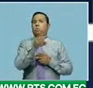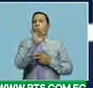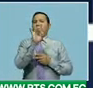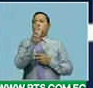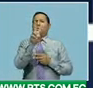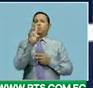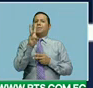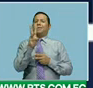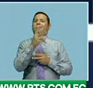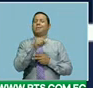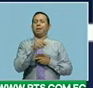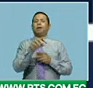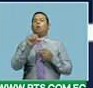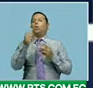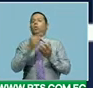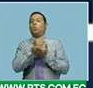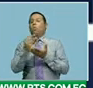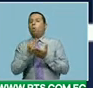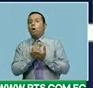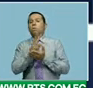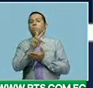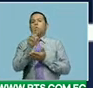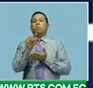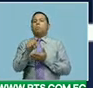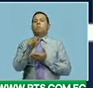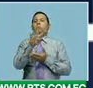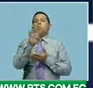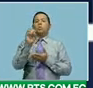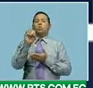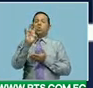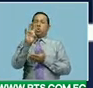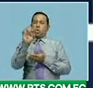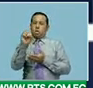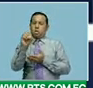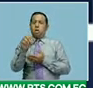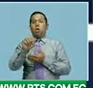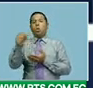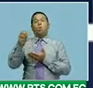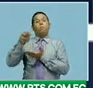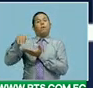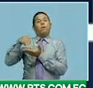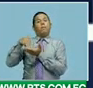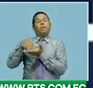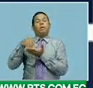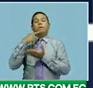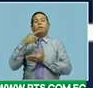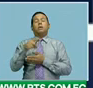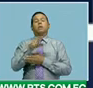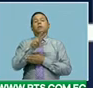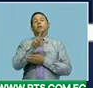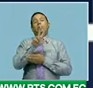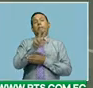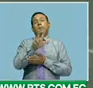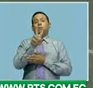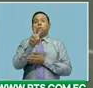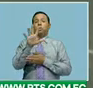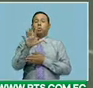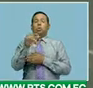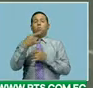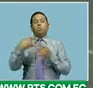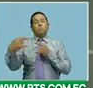59.826. Le sigue Guayas con 22.470 y Manabí con 11.325 casos.